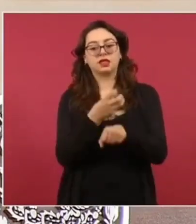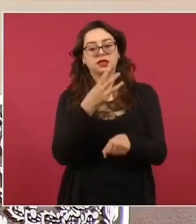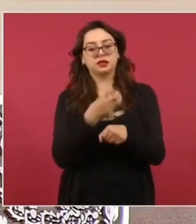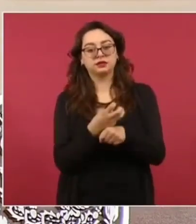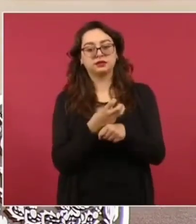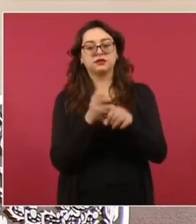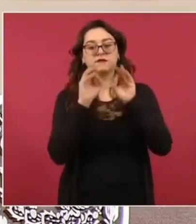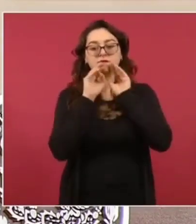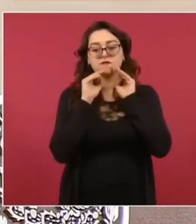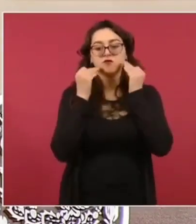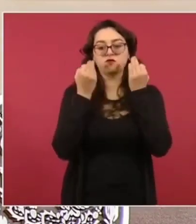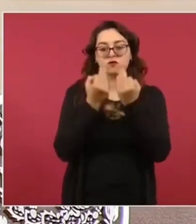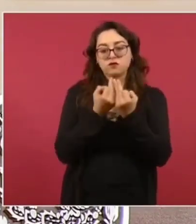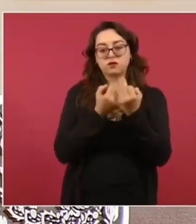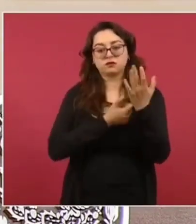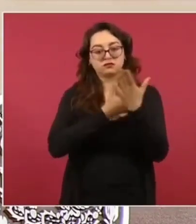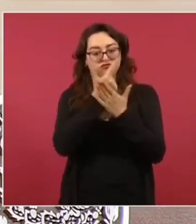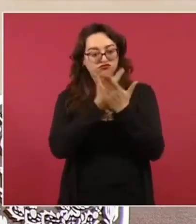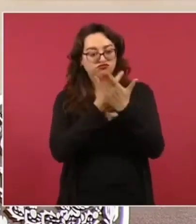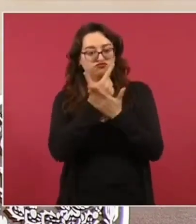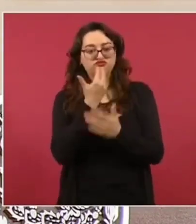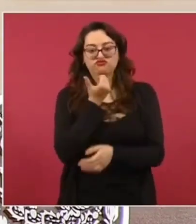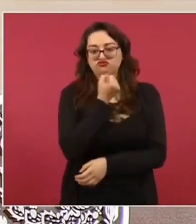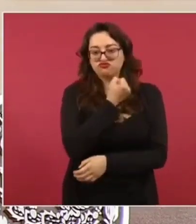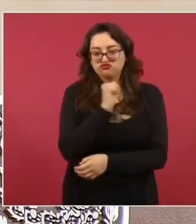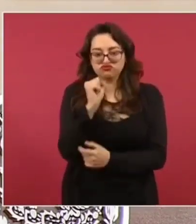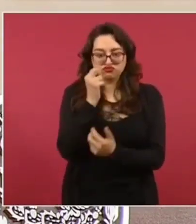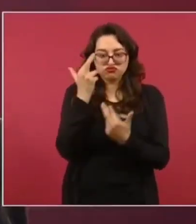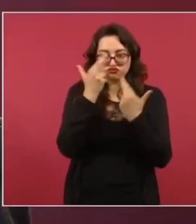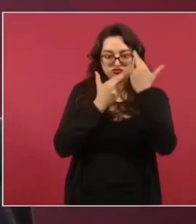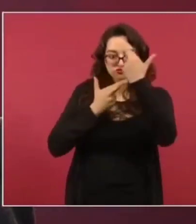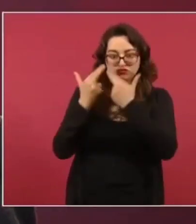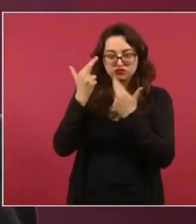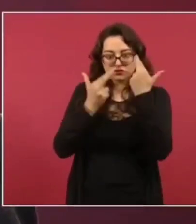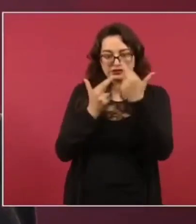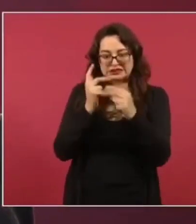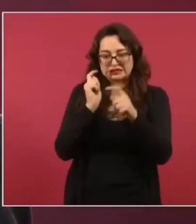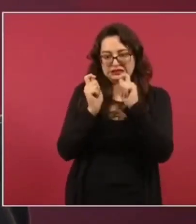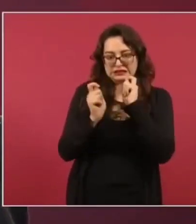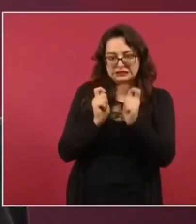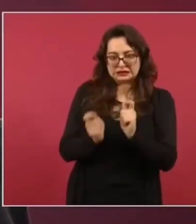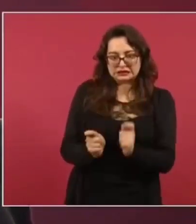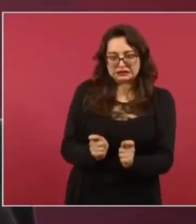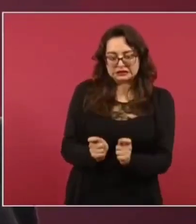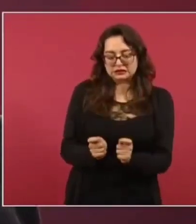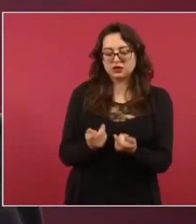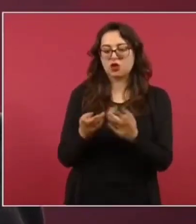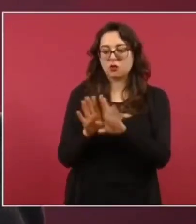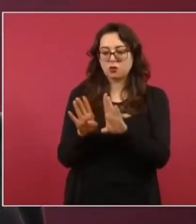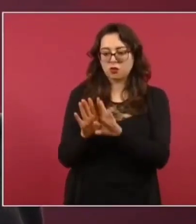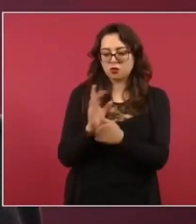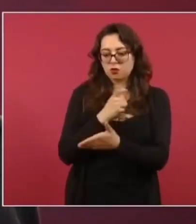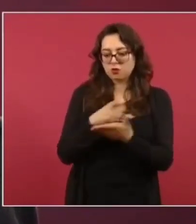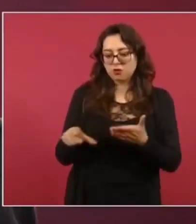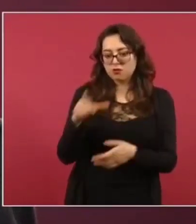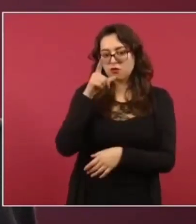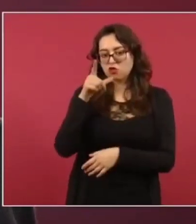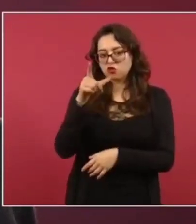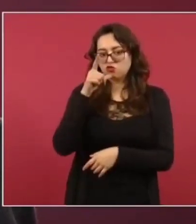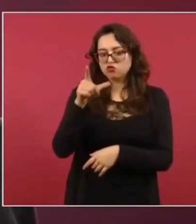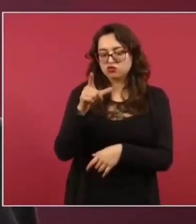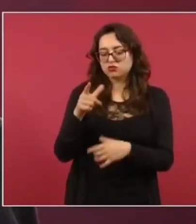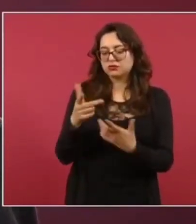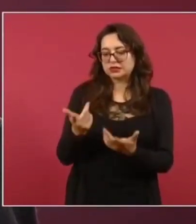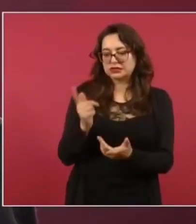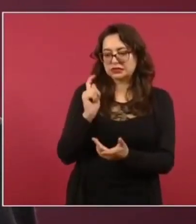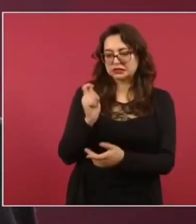evaluación que hacen los analistas, que son los especializados en este tipo de acciones. Y